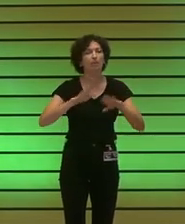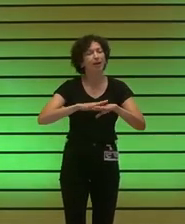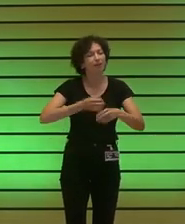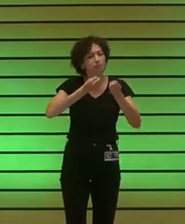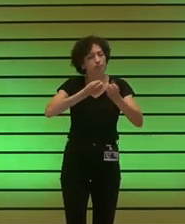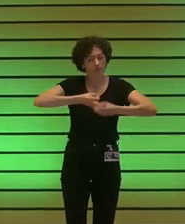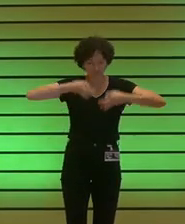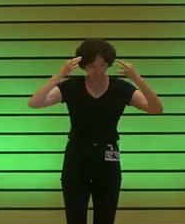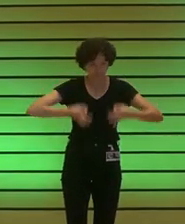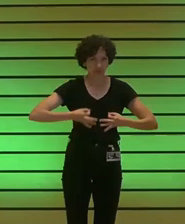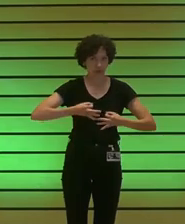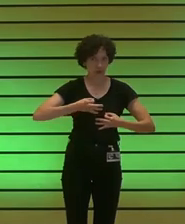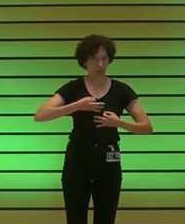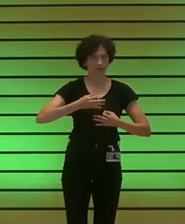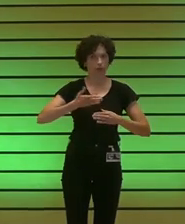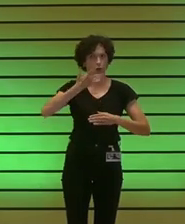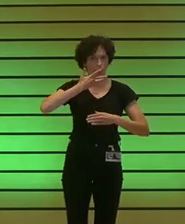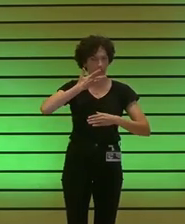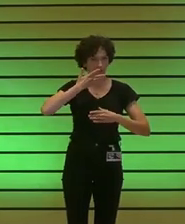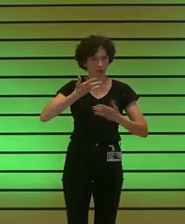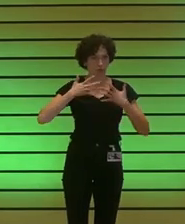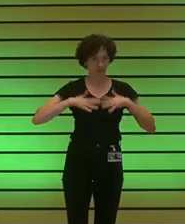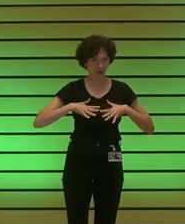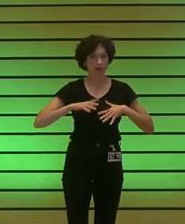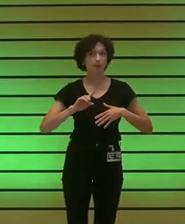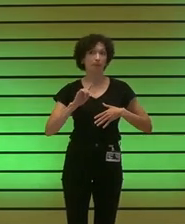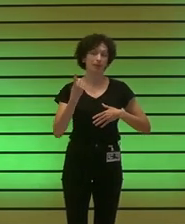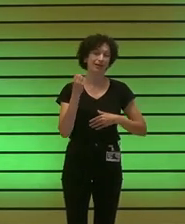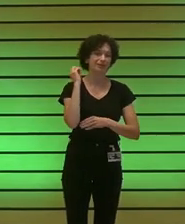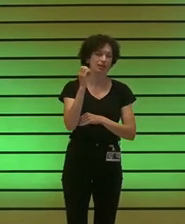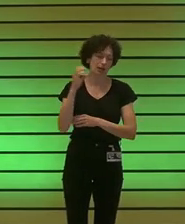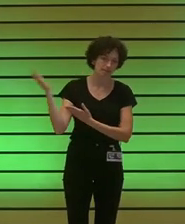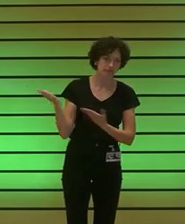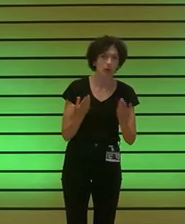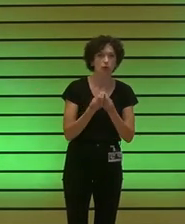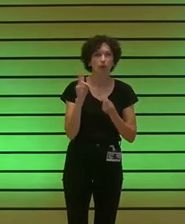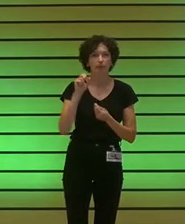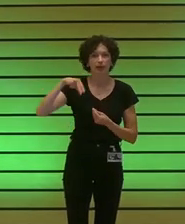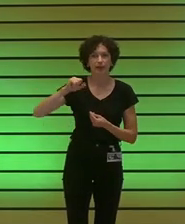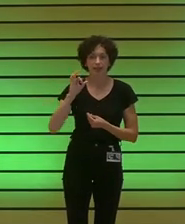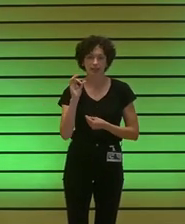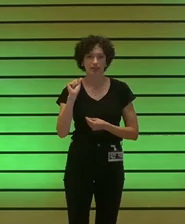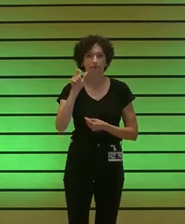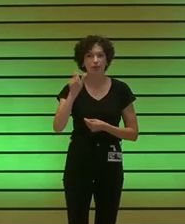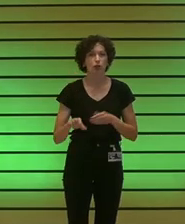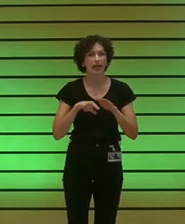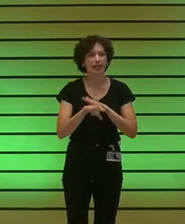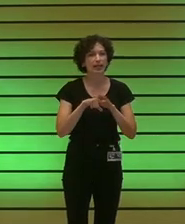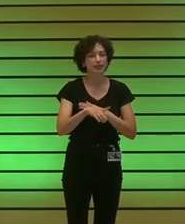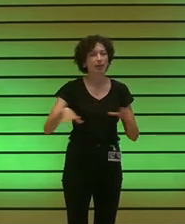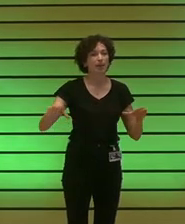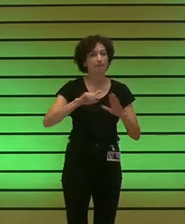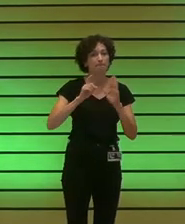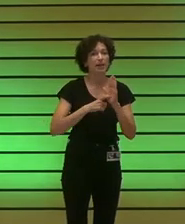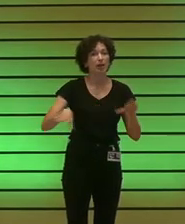de causa del tema, vamos a dar paso a la primera charla de hoy con Vanessa García, gerente de Plena Inclusión Castilla